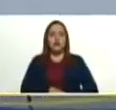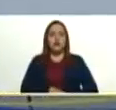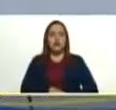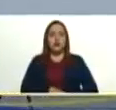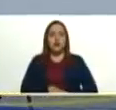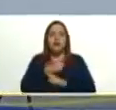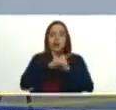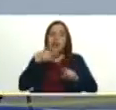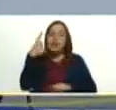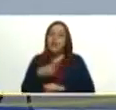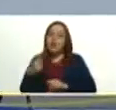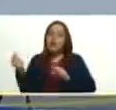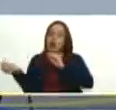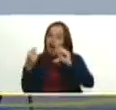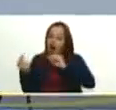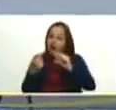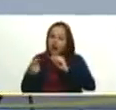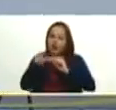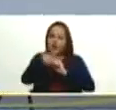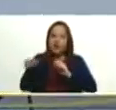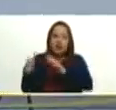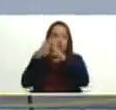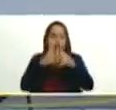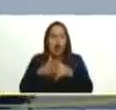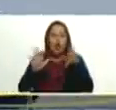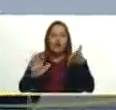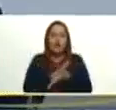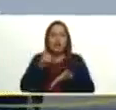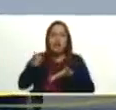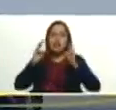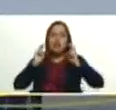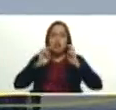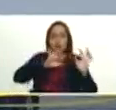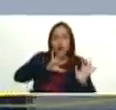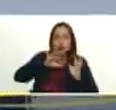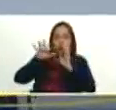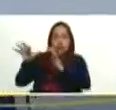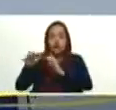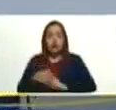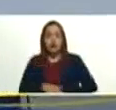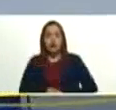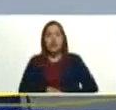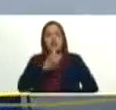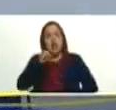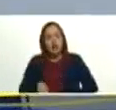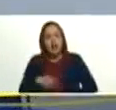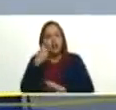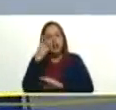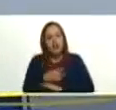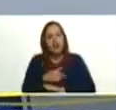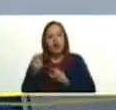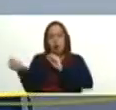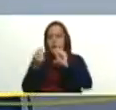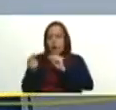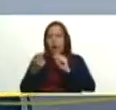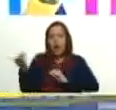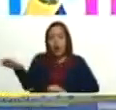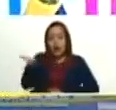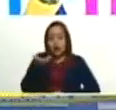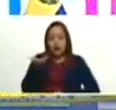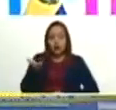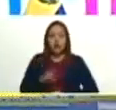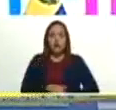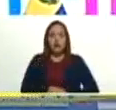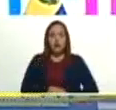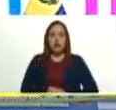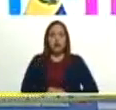Pero hay que hablar con los estadounidenses acerca de este tema de la migración. We also have to talk to them. También tenemos que hablar con ellos